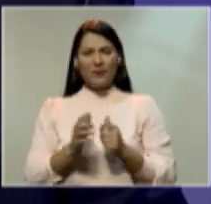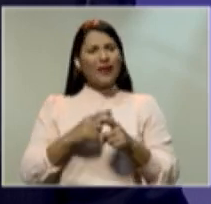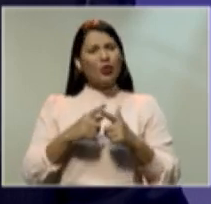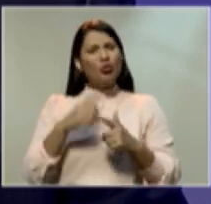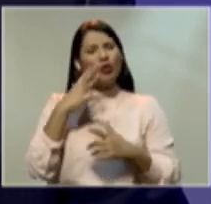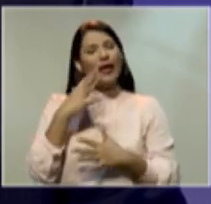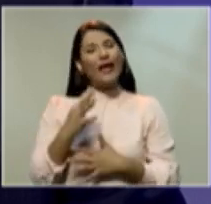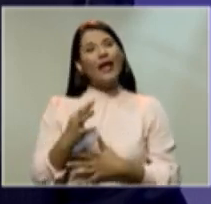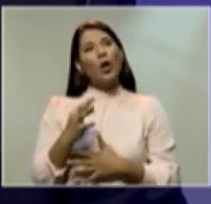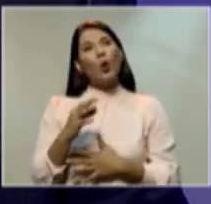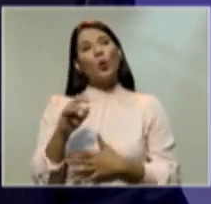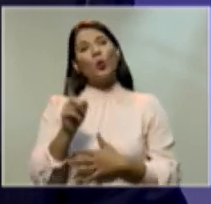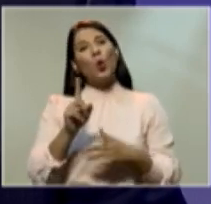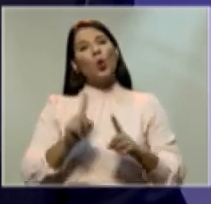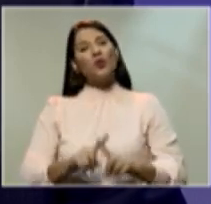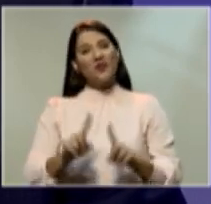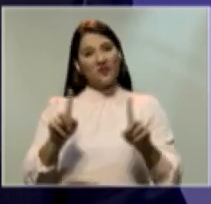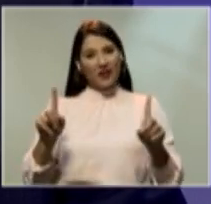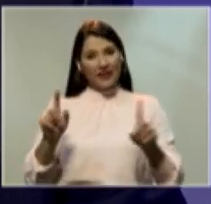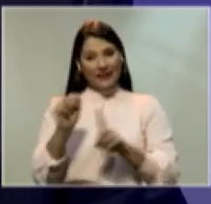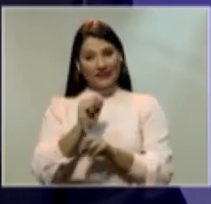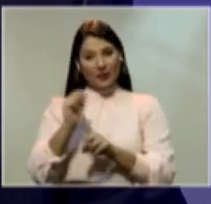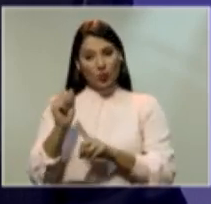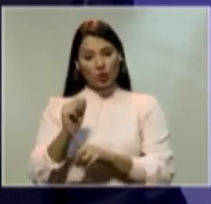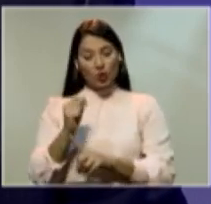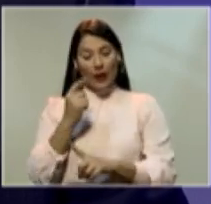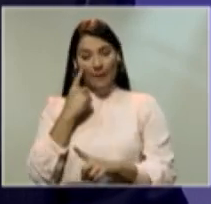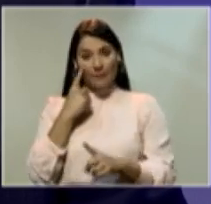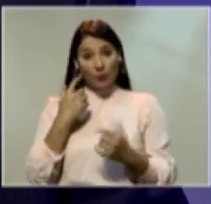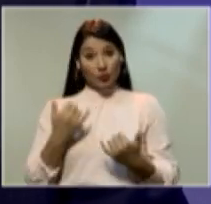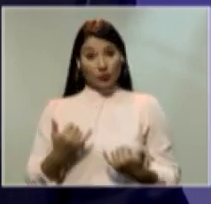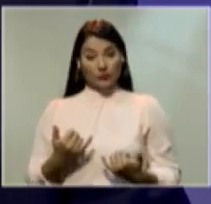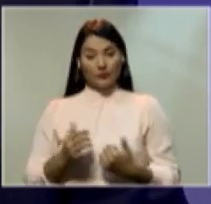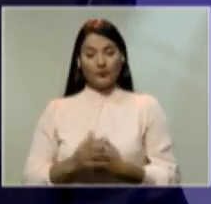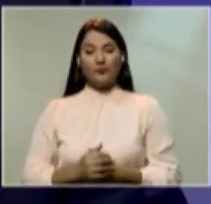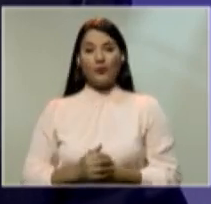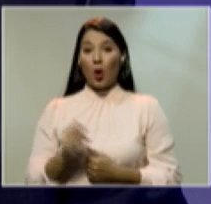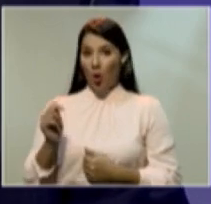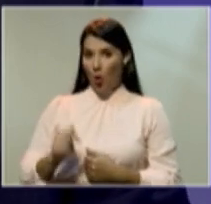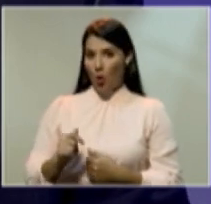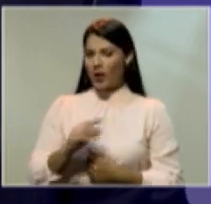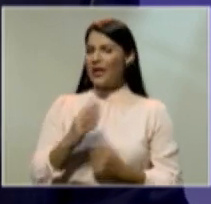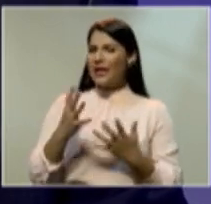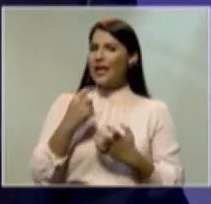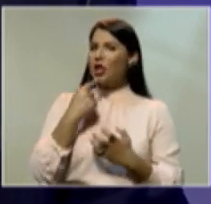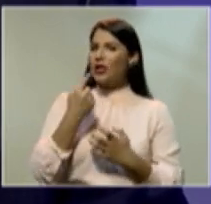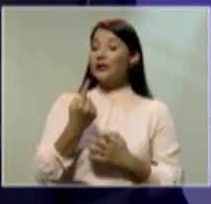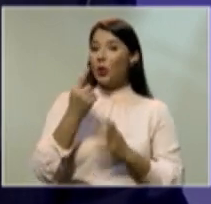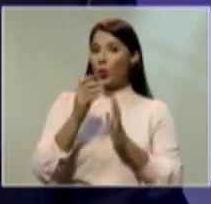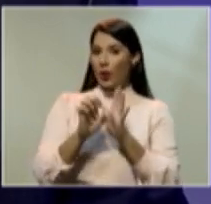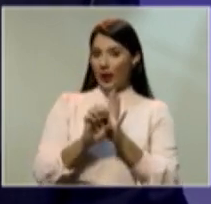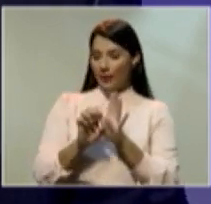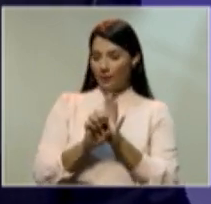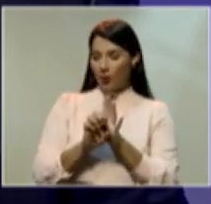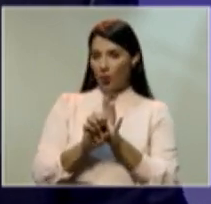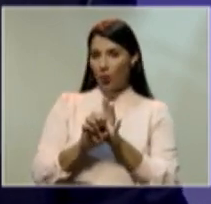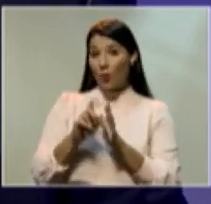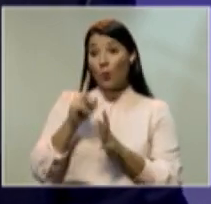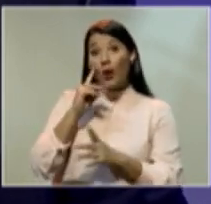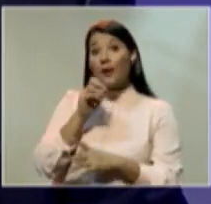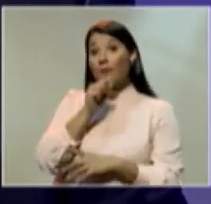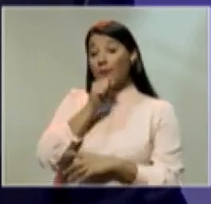lejos de fenómenos que estamos viendo hoy. Y pongo un ejemplo, Ernesto. La